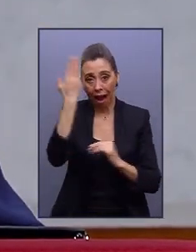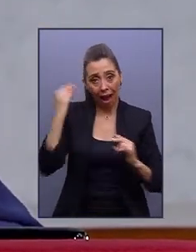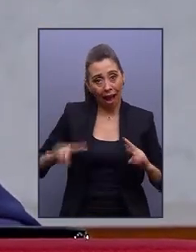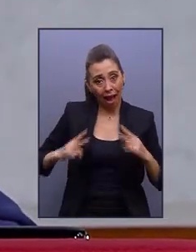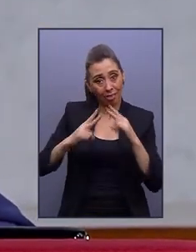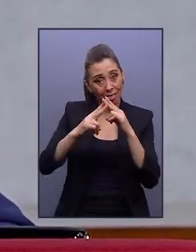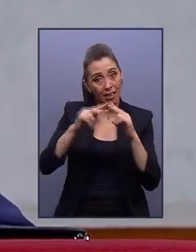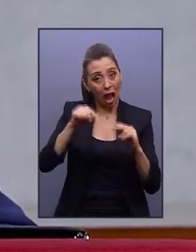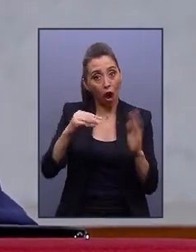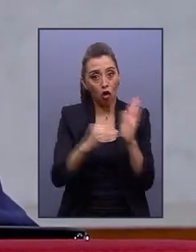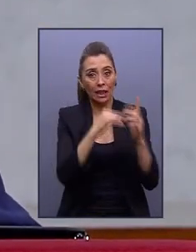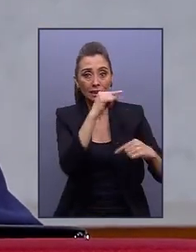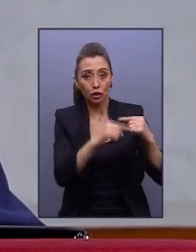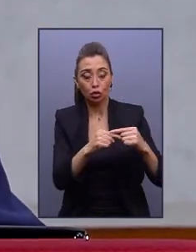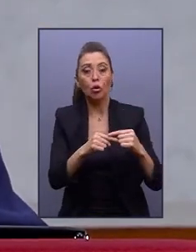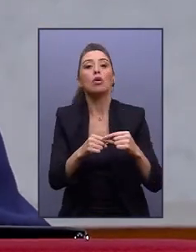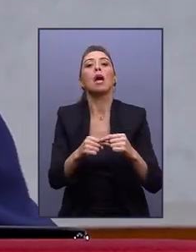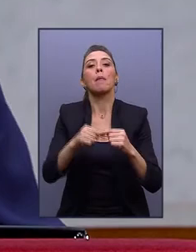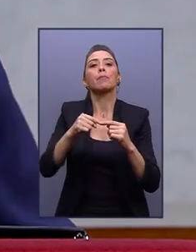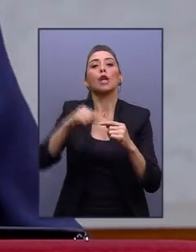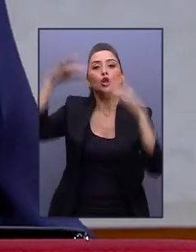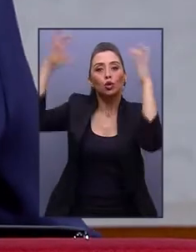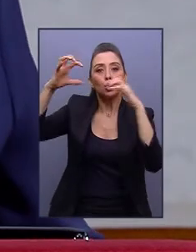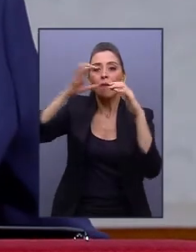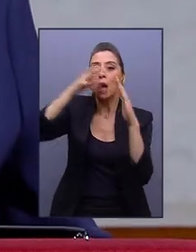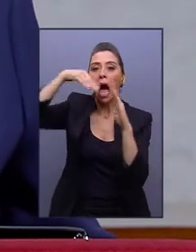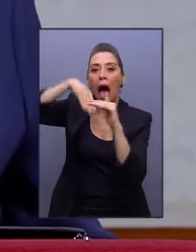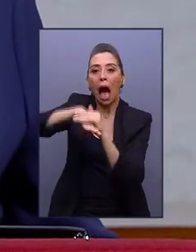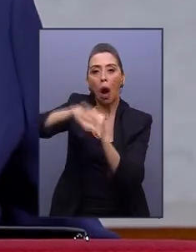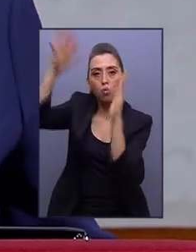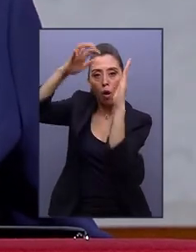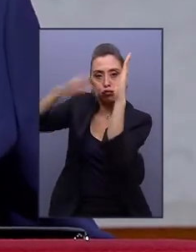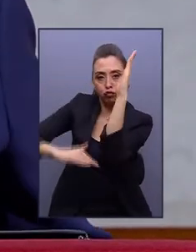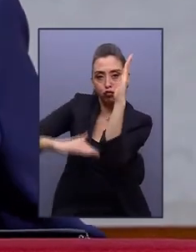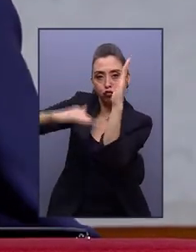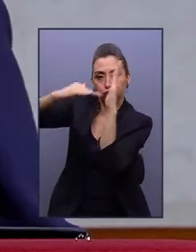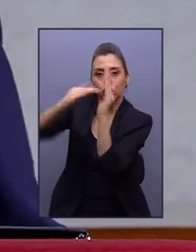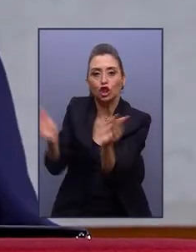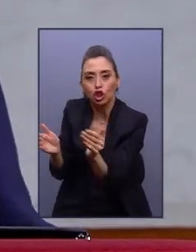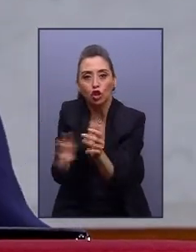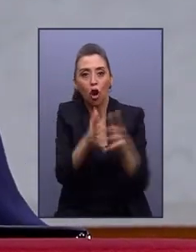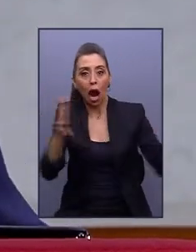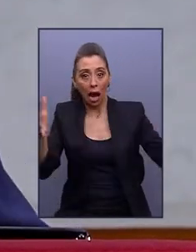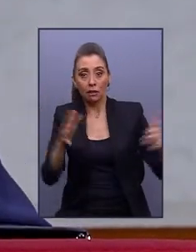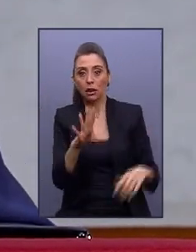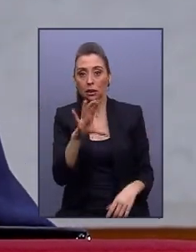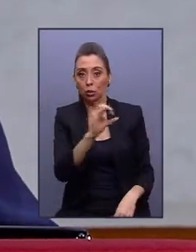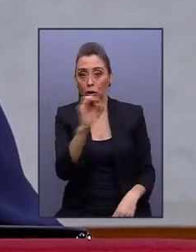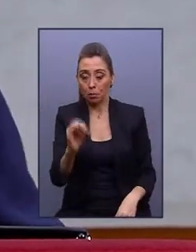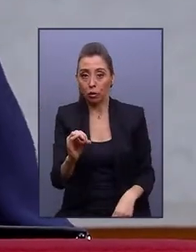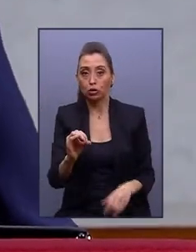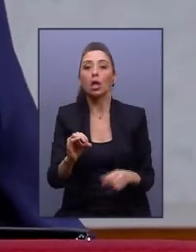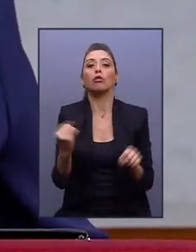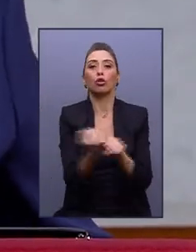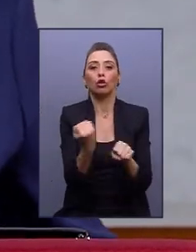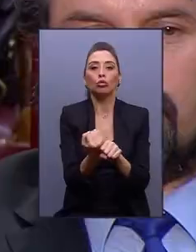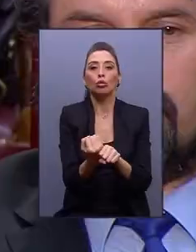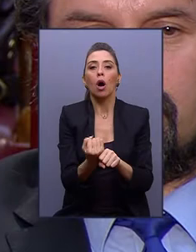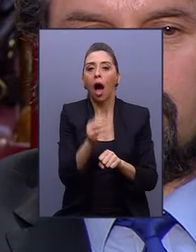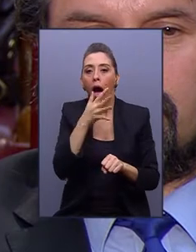histórica de embalses grandes y pequeños en todo el país, pero también hemos aumentado en 50% la construcción de sistemas de agua potable